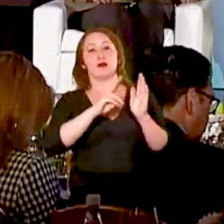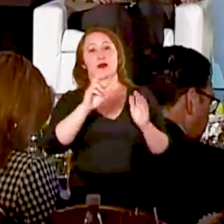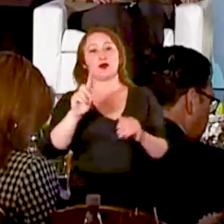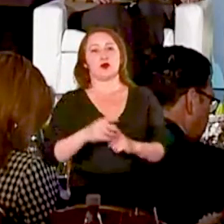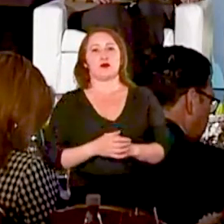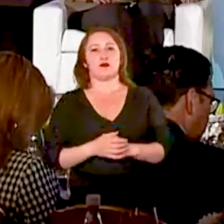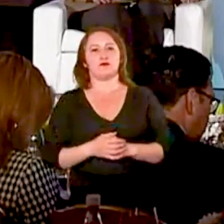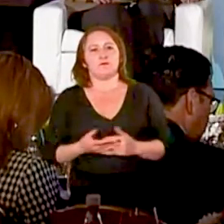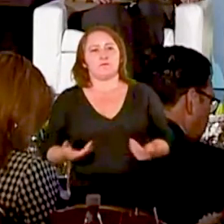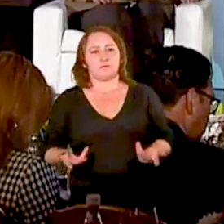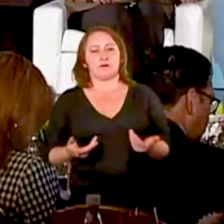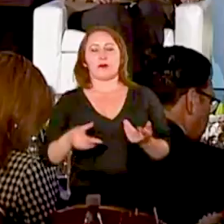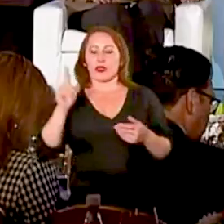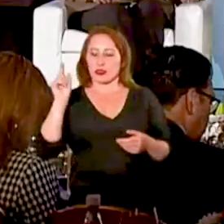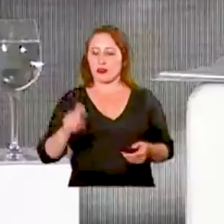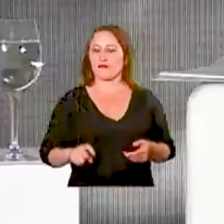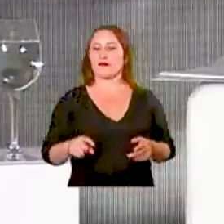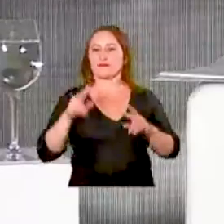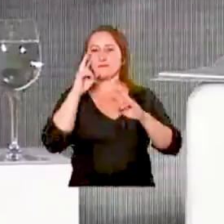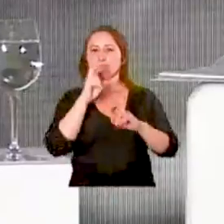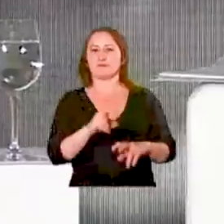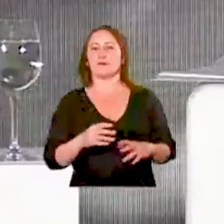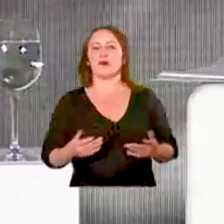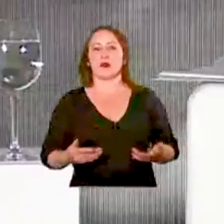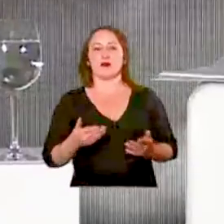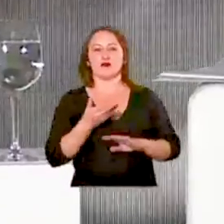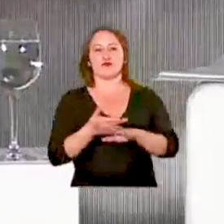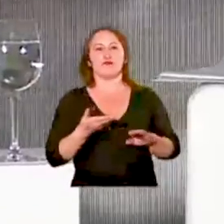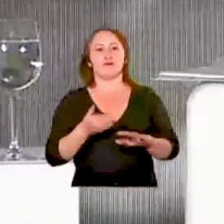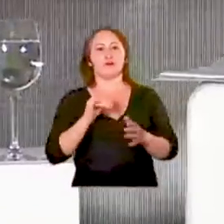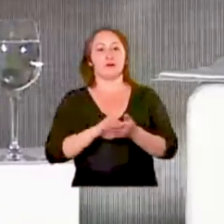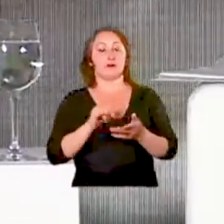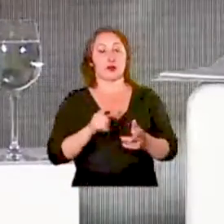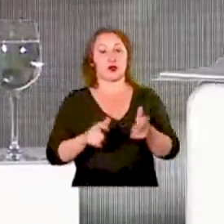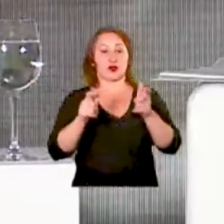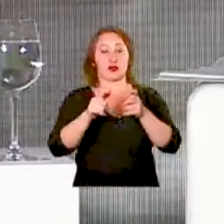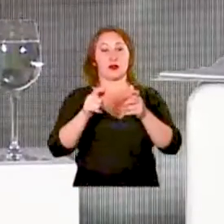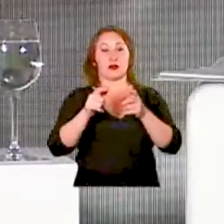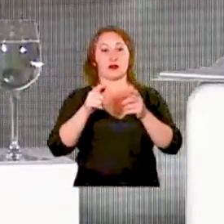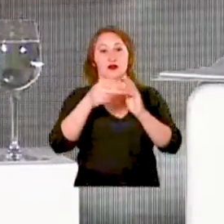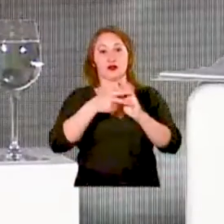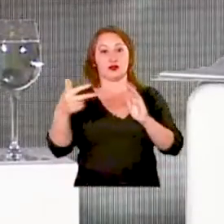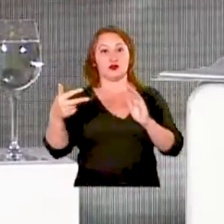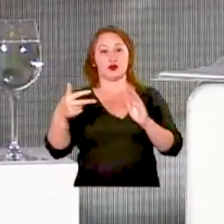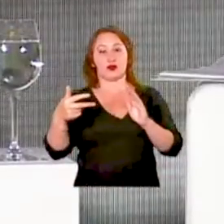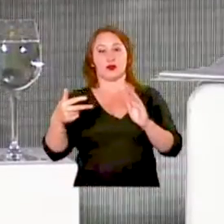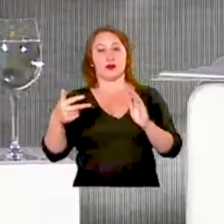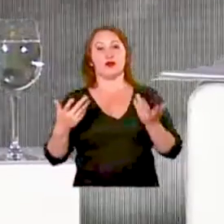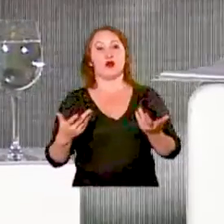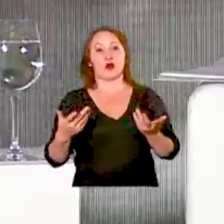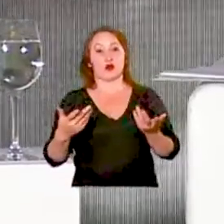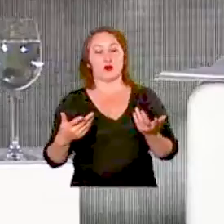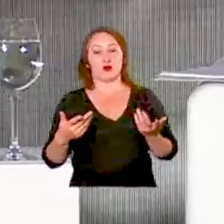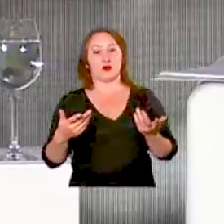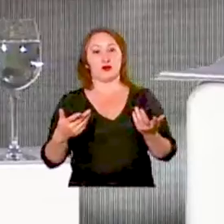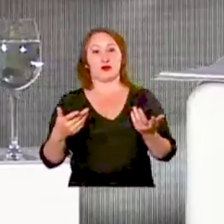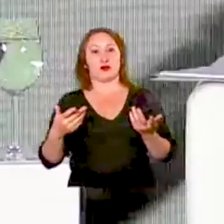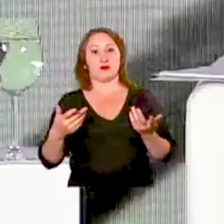de 2021, que debe ser estudiada en virtud de la demanda por la Corte Constitucional. Son magistrados